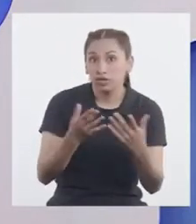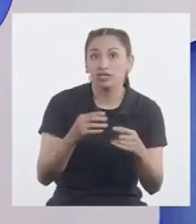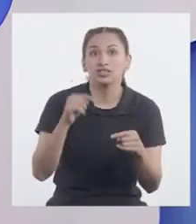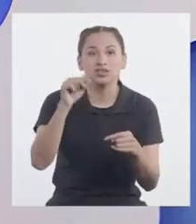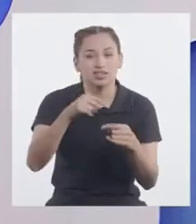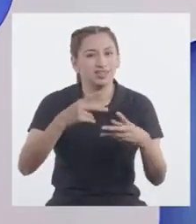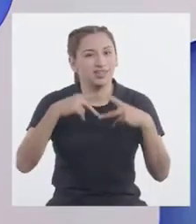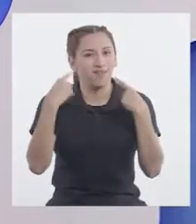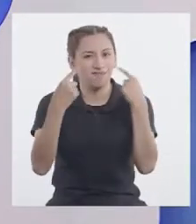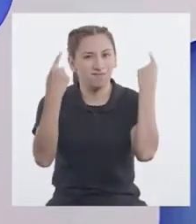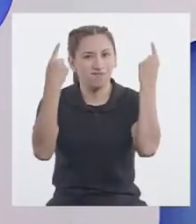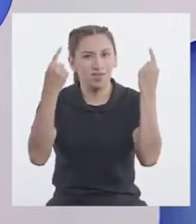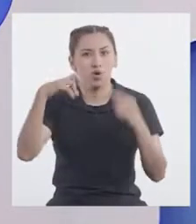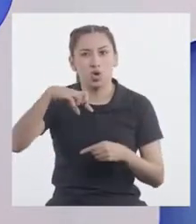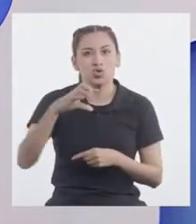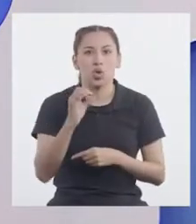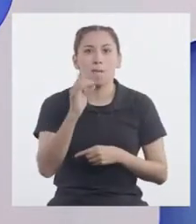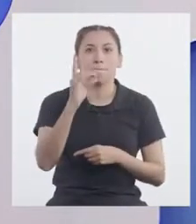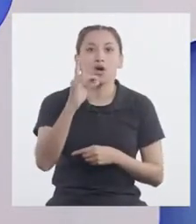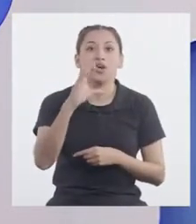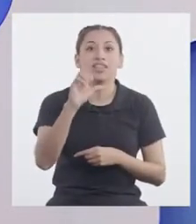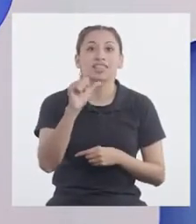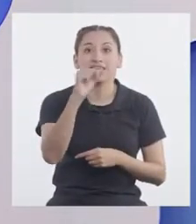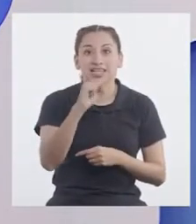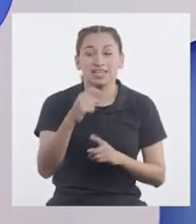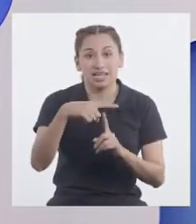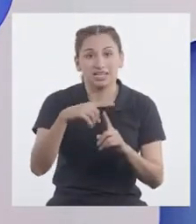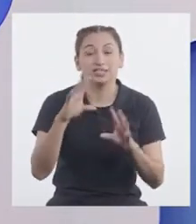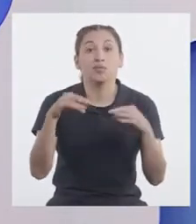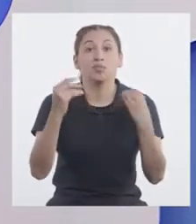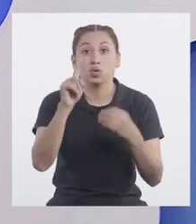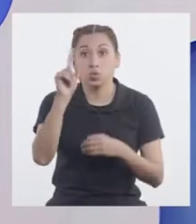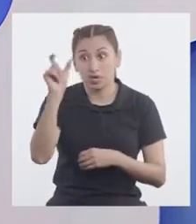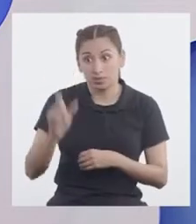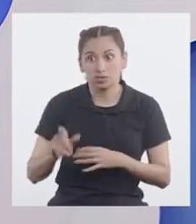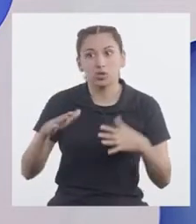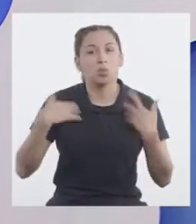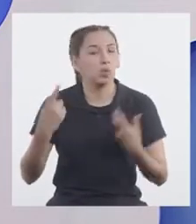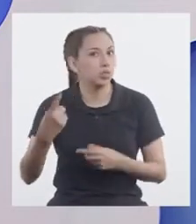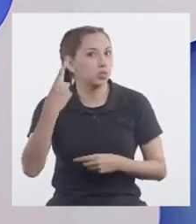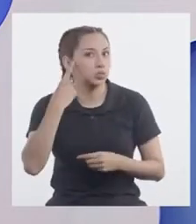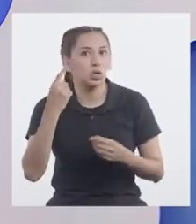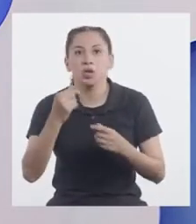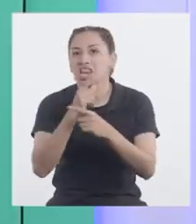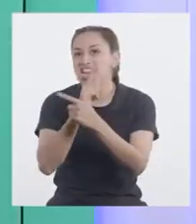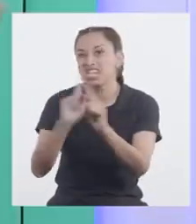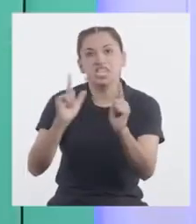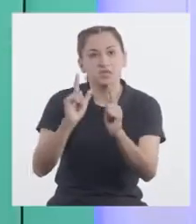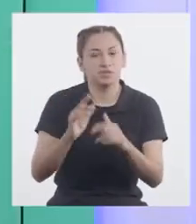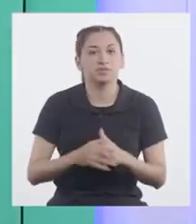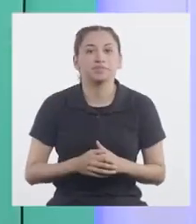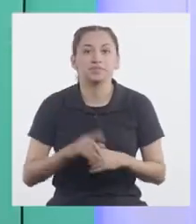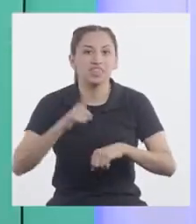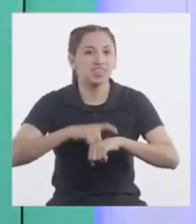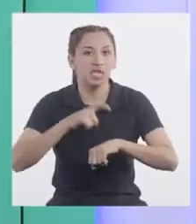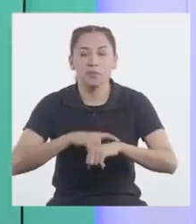por eso se han vuelto tan populares los podcasts, porque una persona puede oírlos cuando quiera. Sí, y no